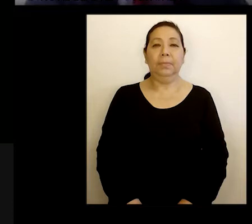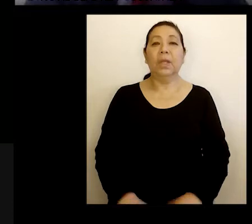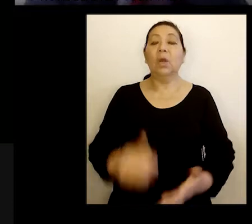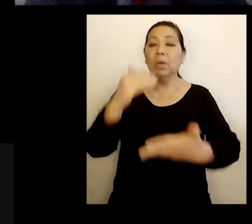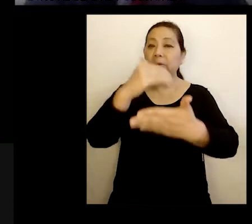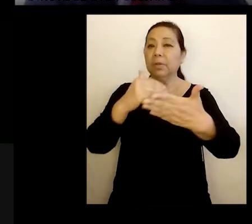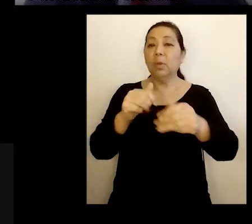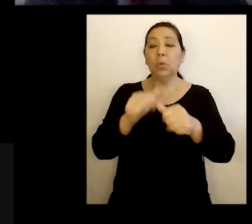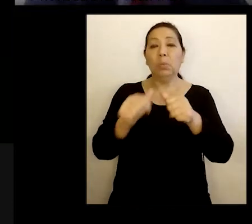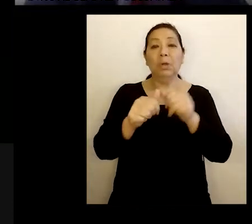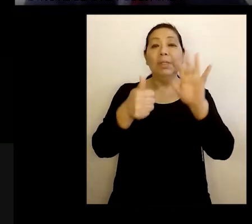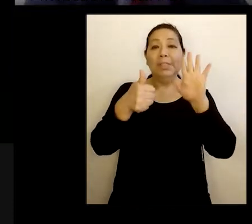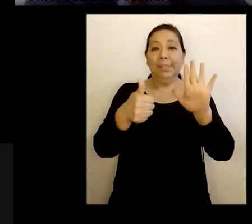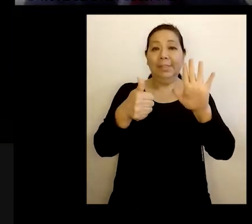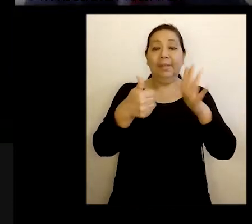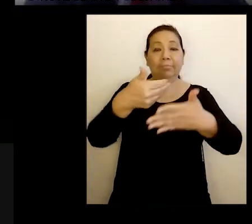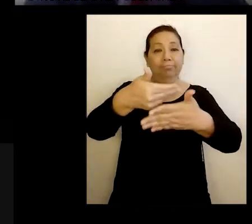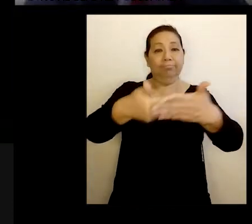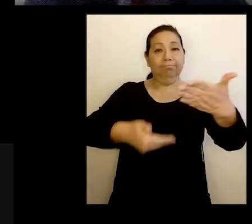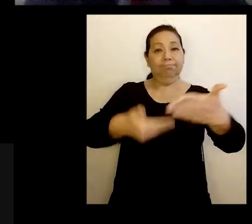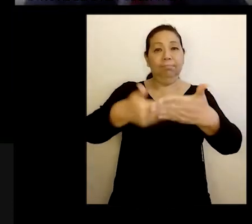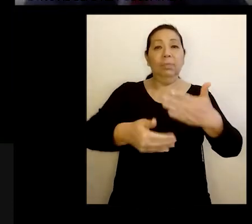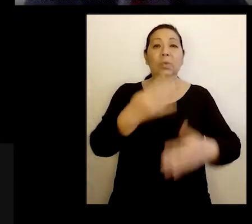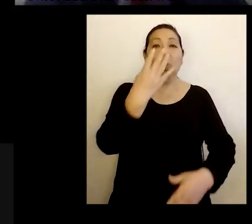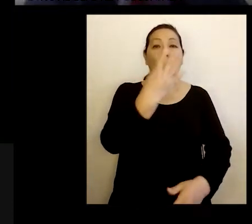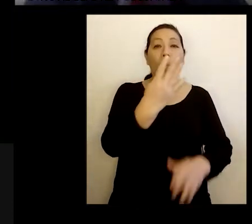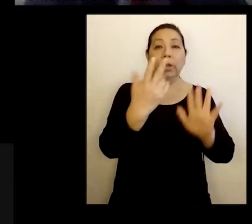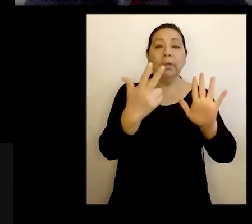Causa número 6, expediente